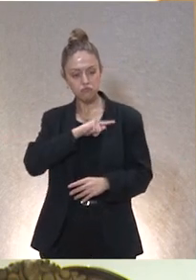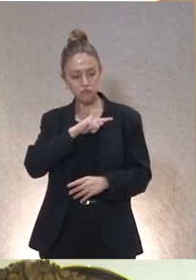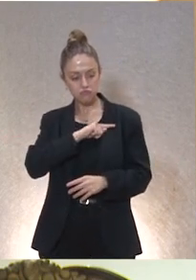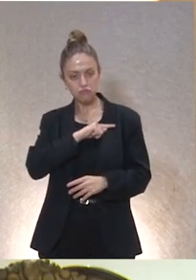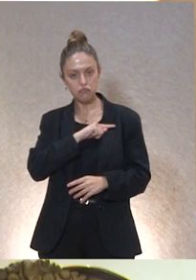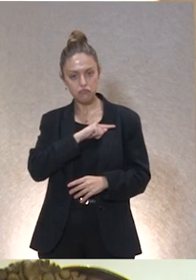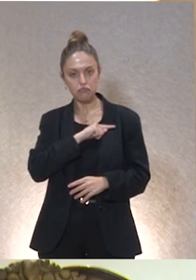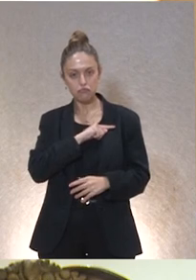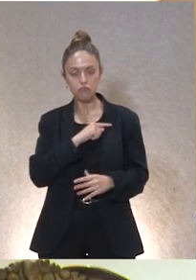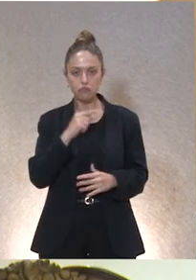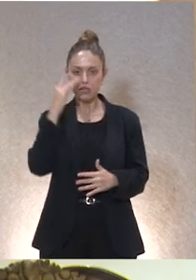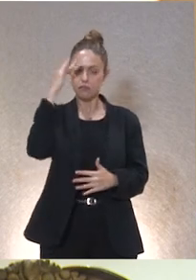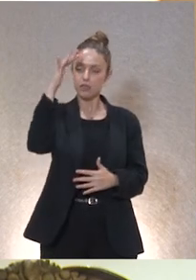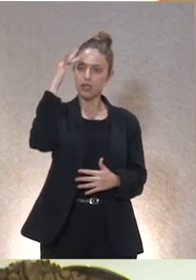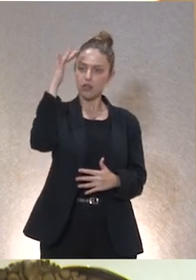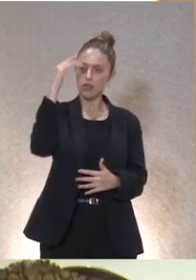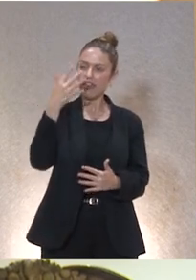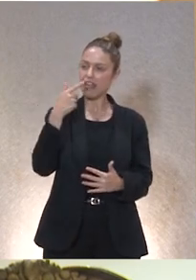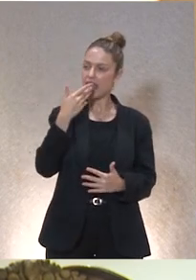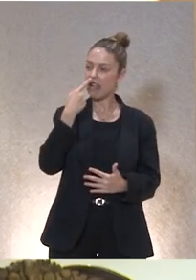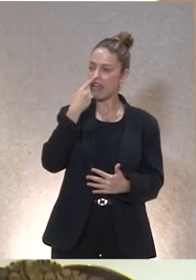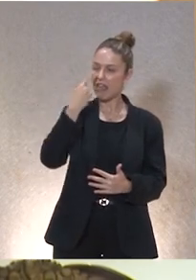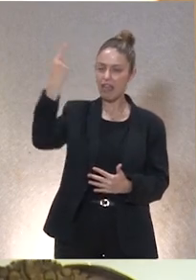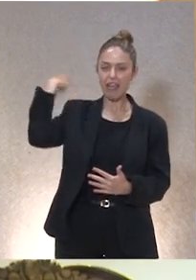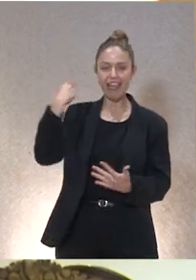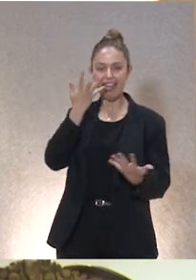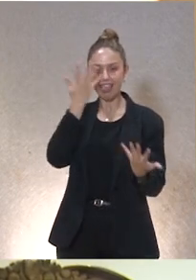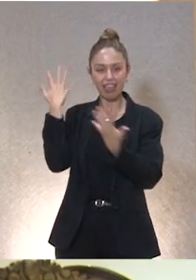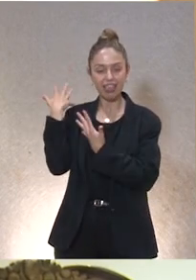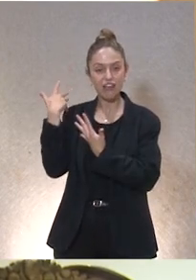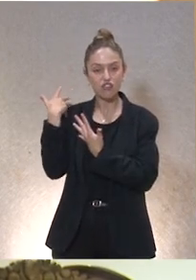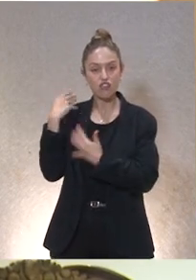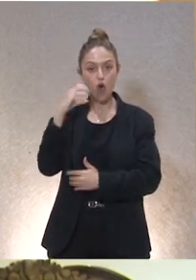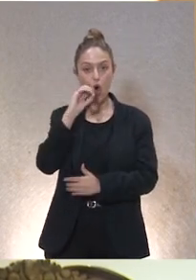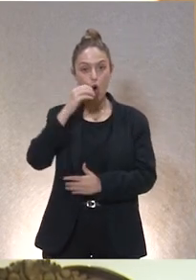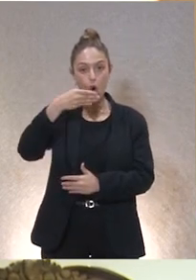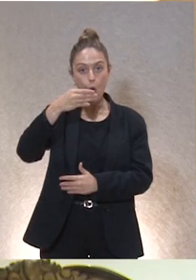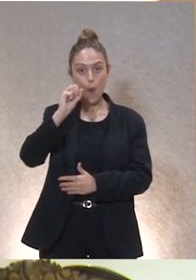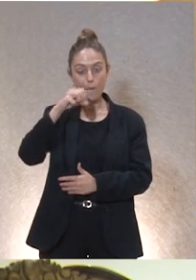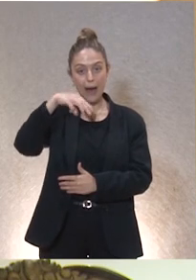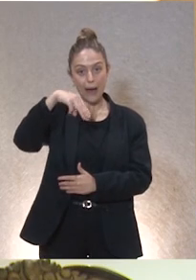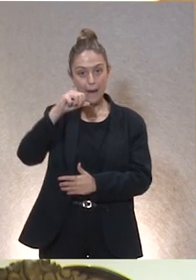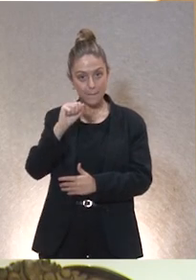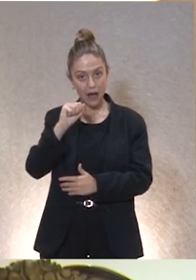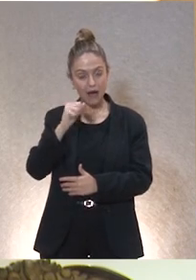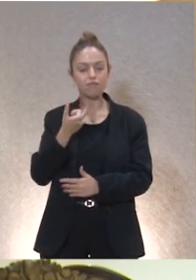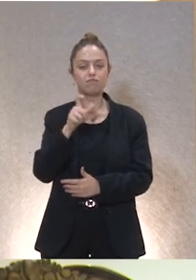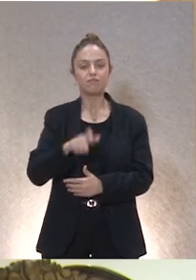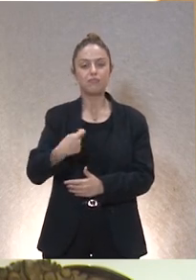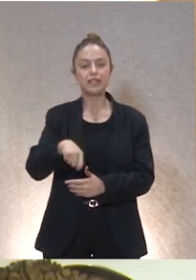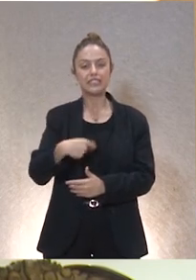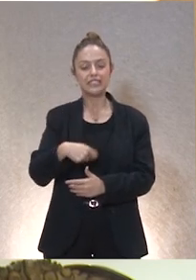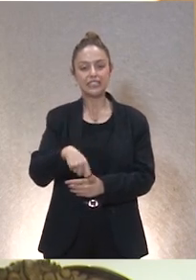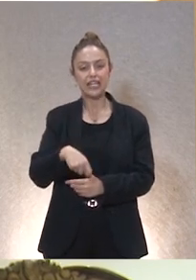unos años quizá hace 10 años una conferencia del presidente Obama el presidente era mucho mejor en los